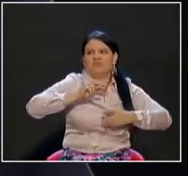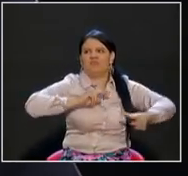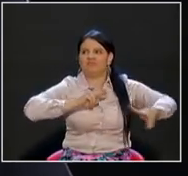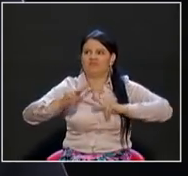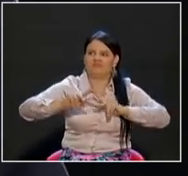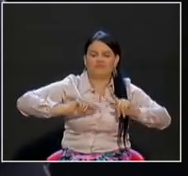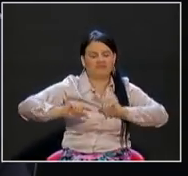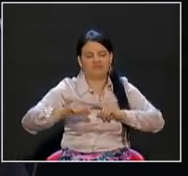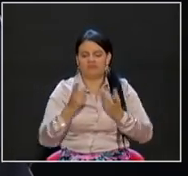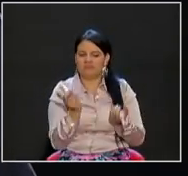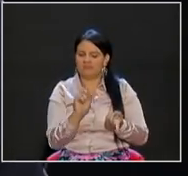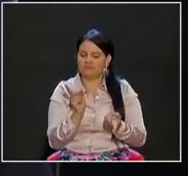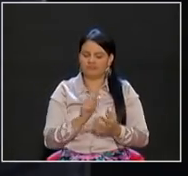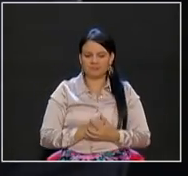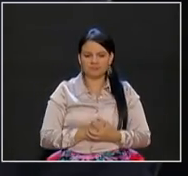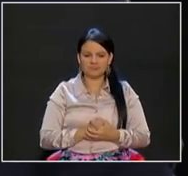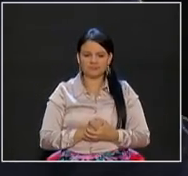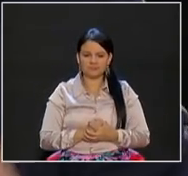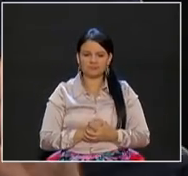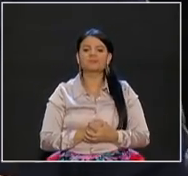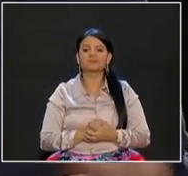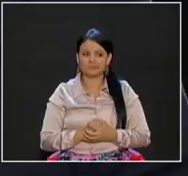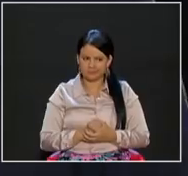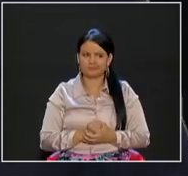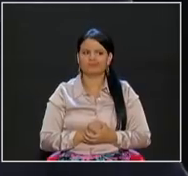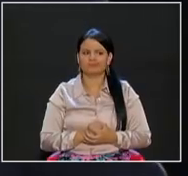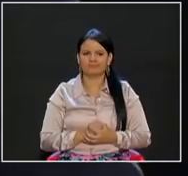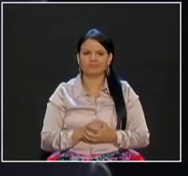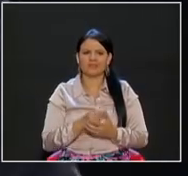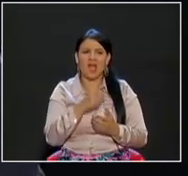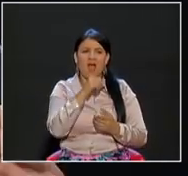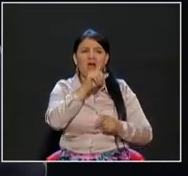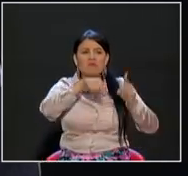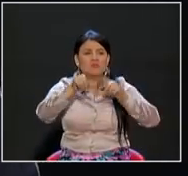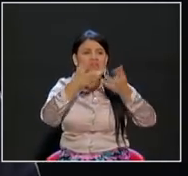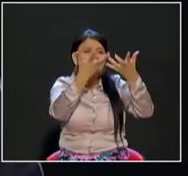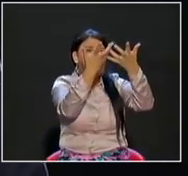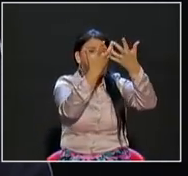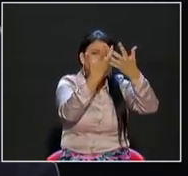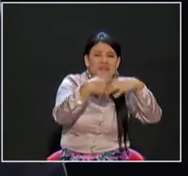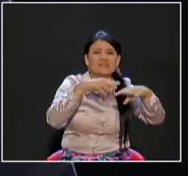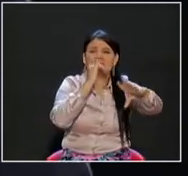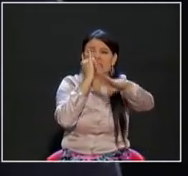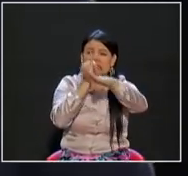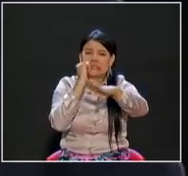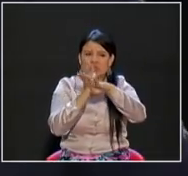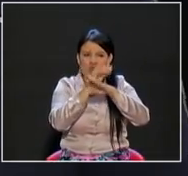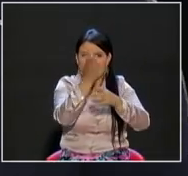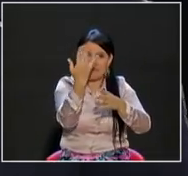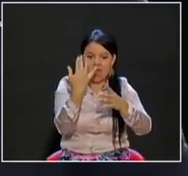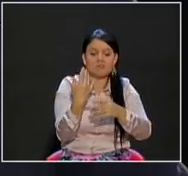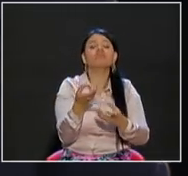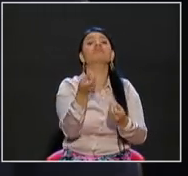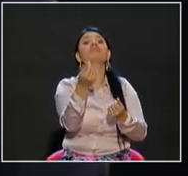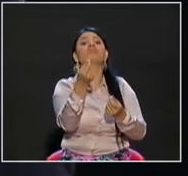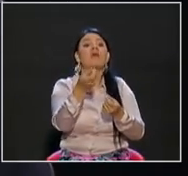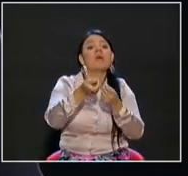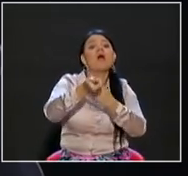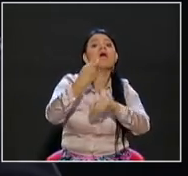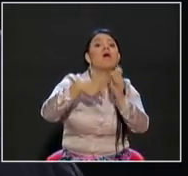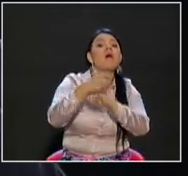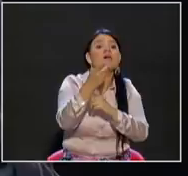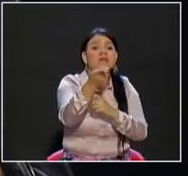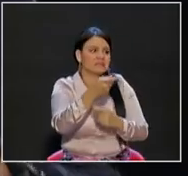comparar también las inversiones que vienen haciendo en empresas legales en nuestra economía y es por esto que tenemos que avanzar